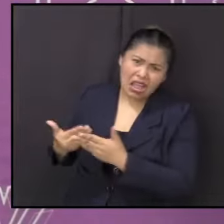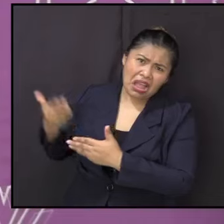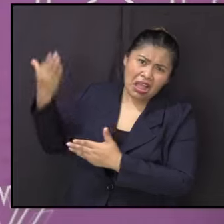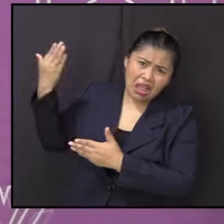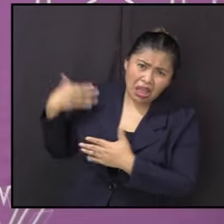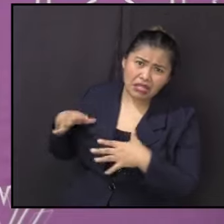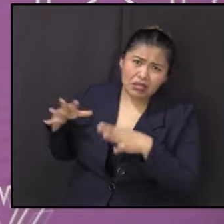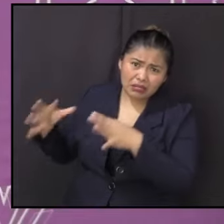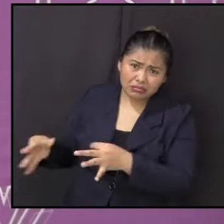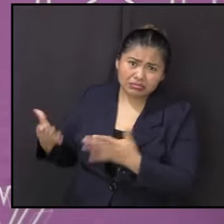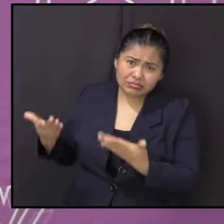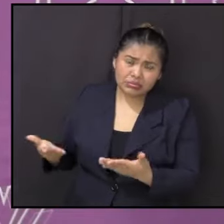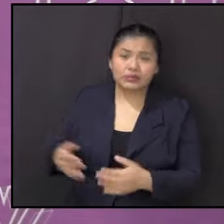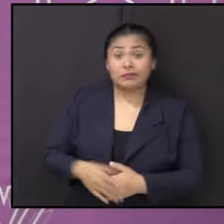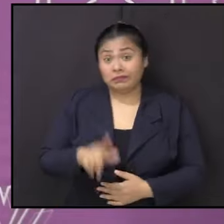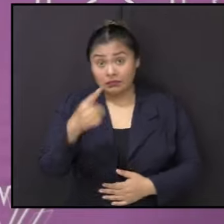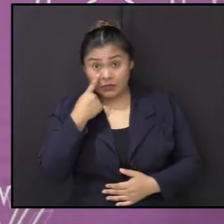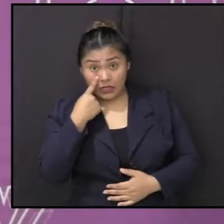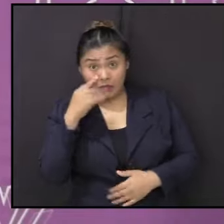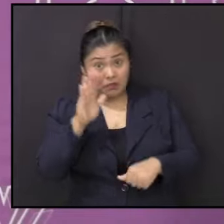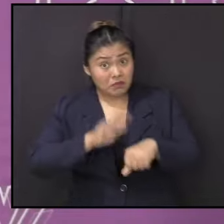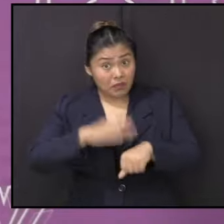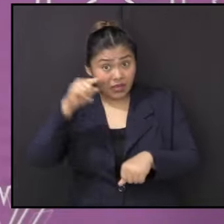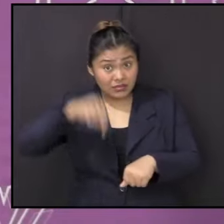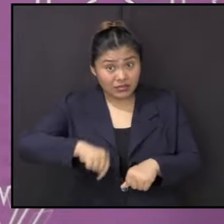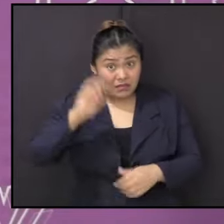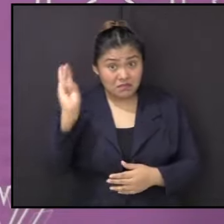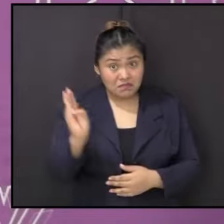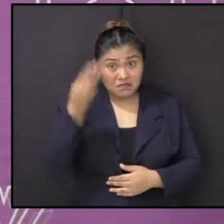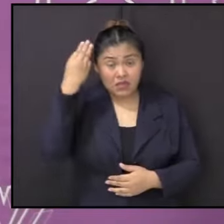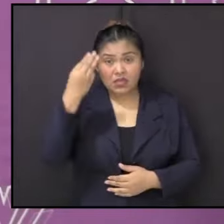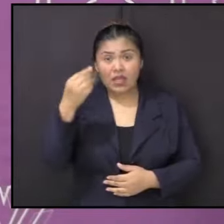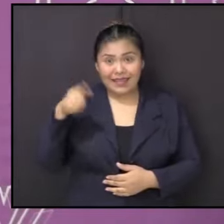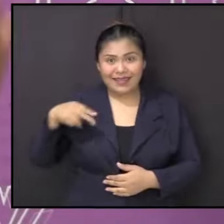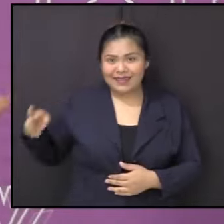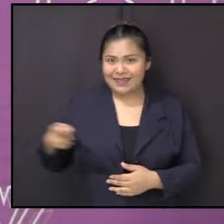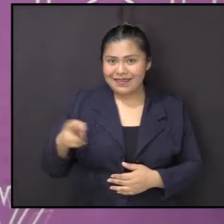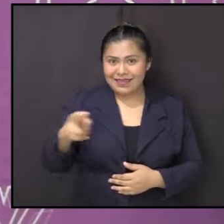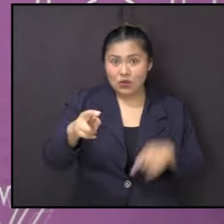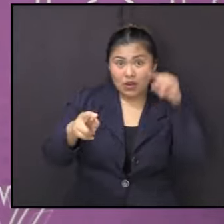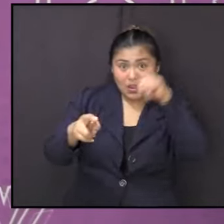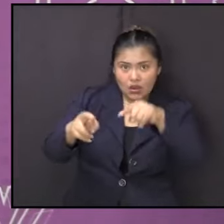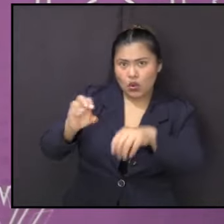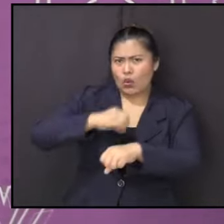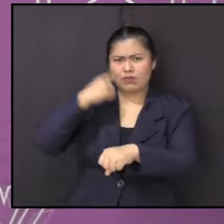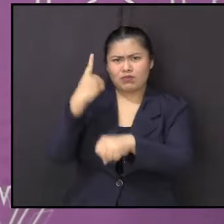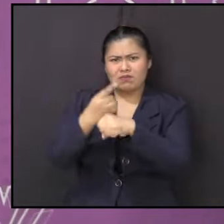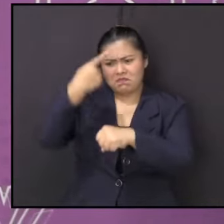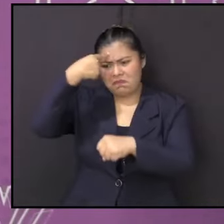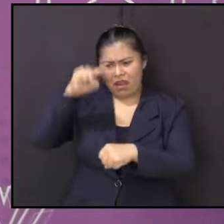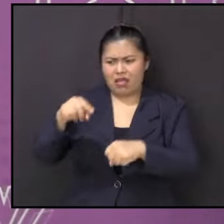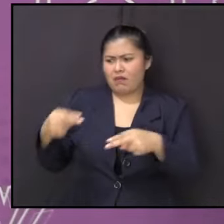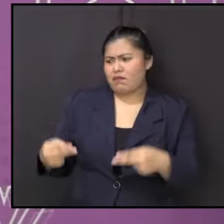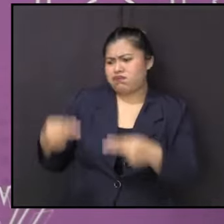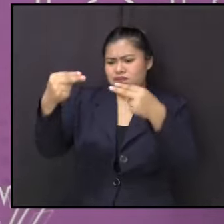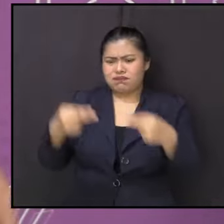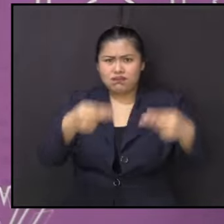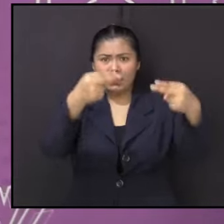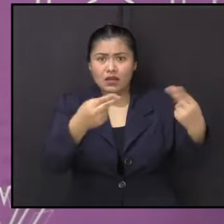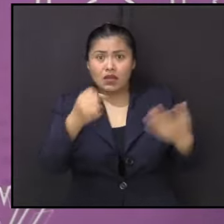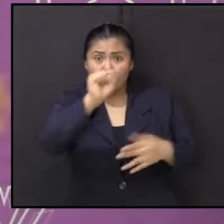refinería, Minatitlán ha sido centro de comercio a través del río, a través de toda su comunicación con el sur-sureste de nuestro